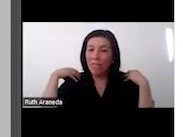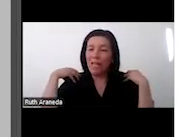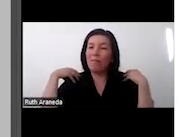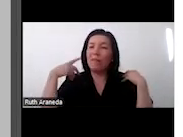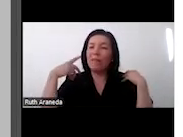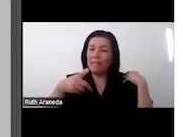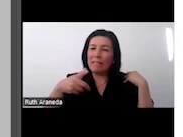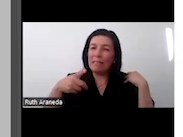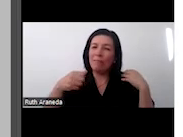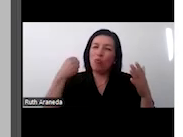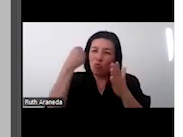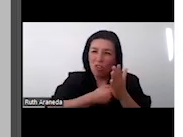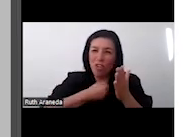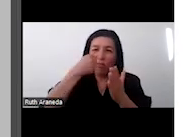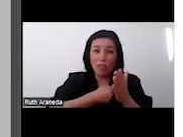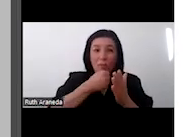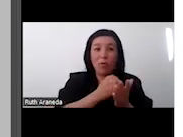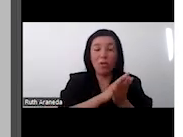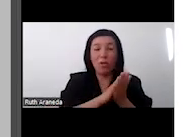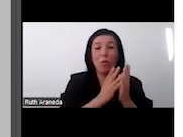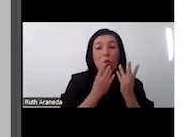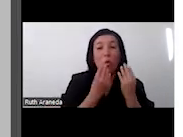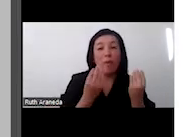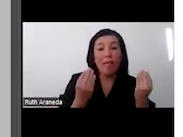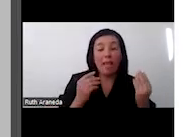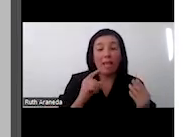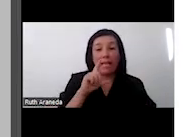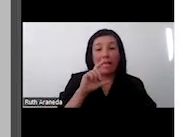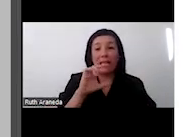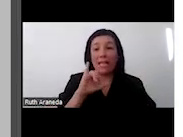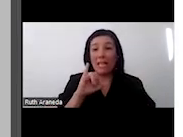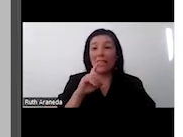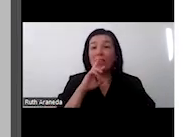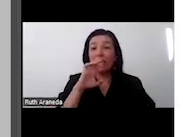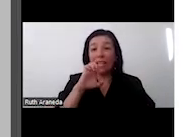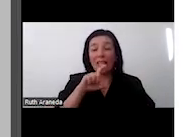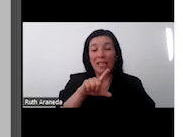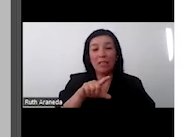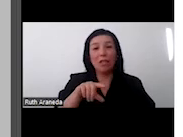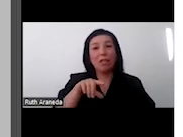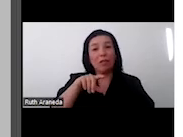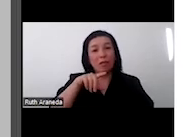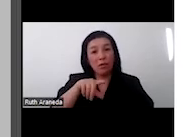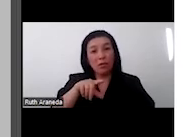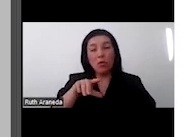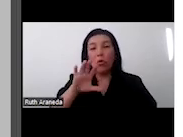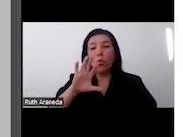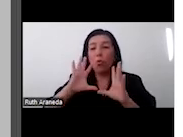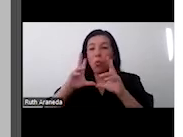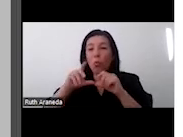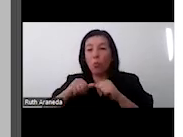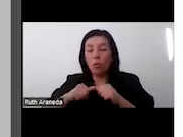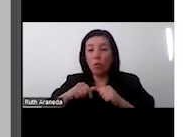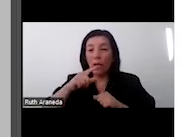de resistencia. El humedal El Litre, que fue hace poco, digamos, declarado como un humedal urbano a través de la agrupación Cuyén en